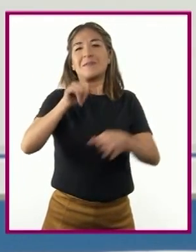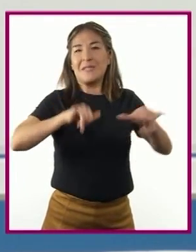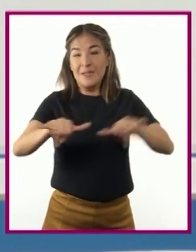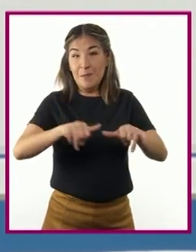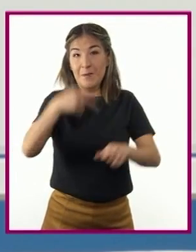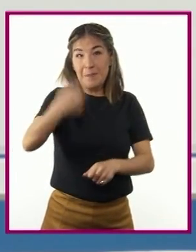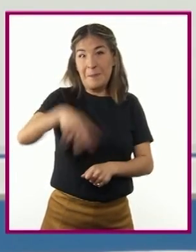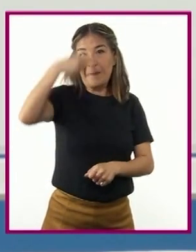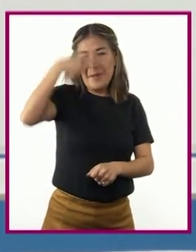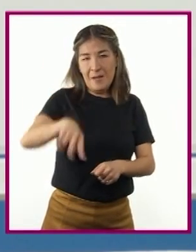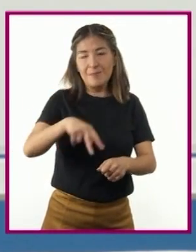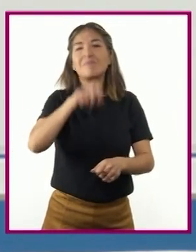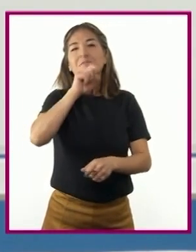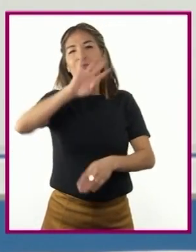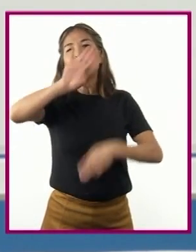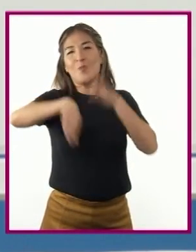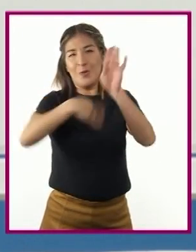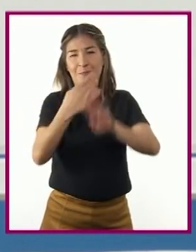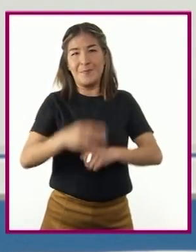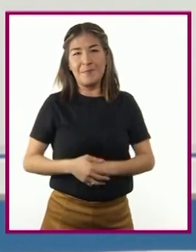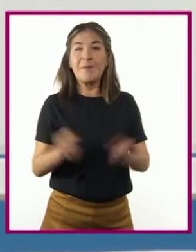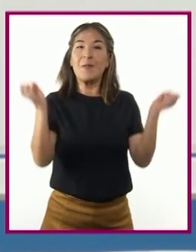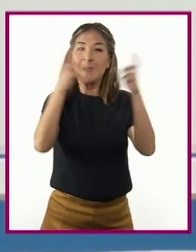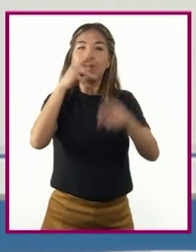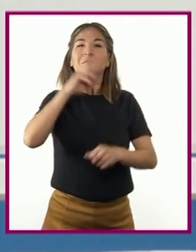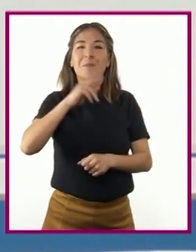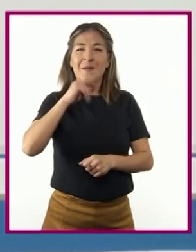de México y del mundo. Así que nos vemos